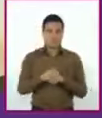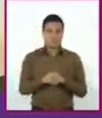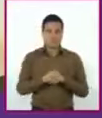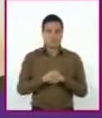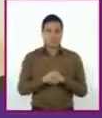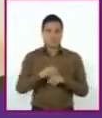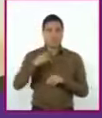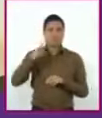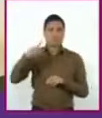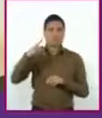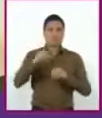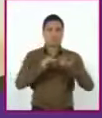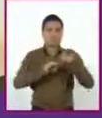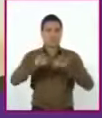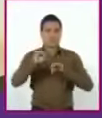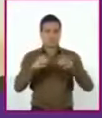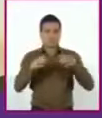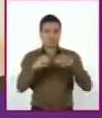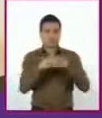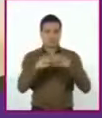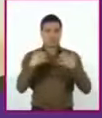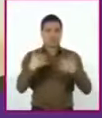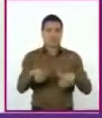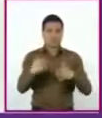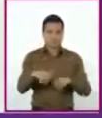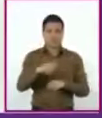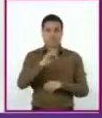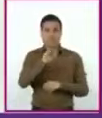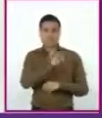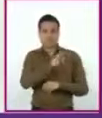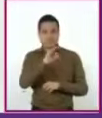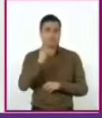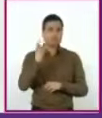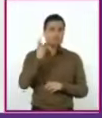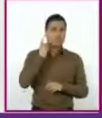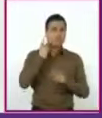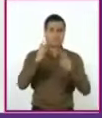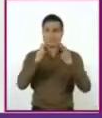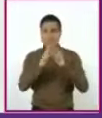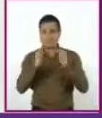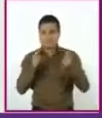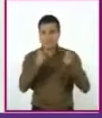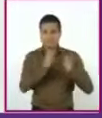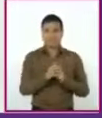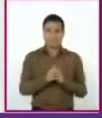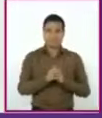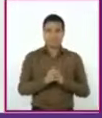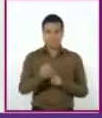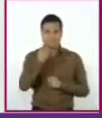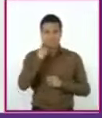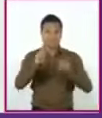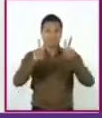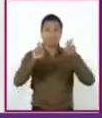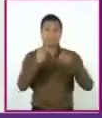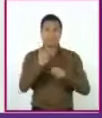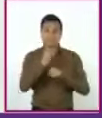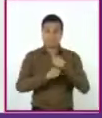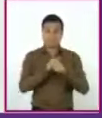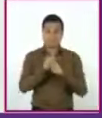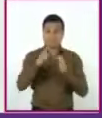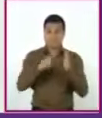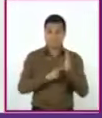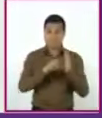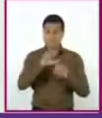menor al que tenía en materia religiosa. Relacionado con el ámbito económico, en